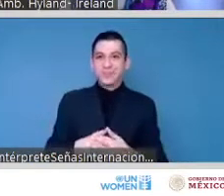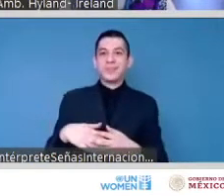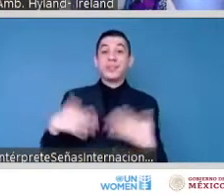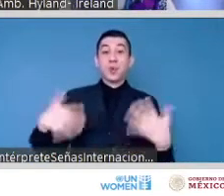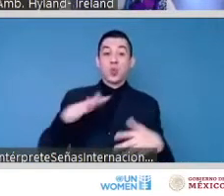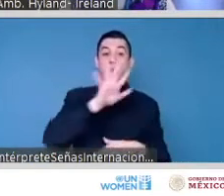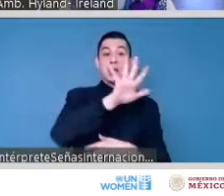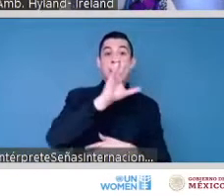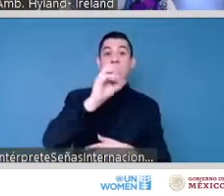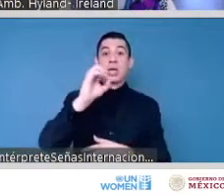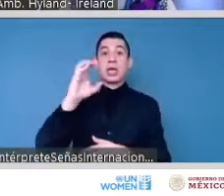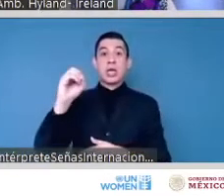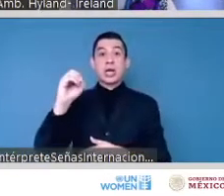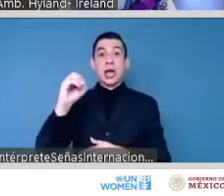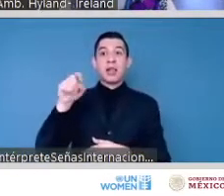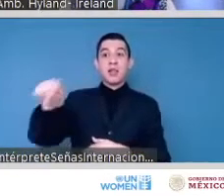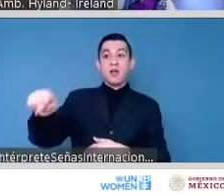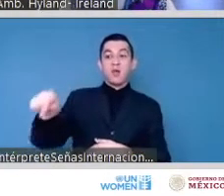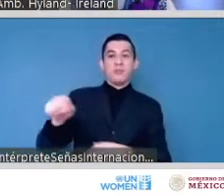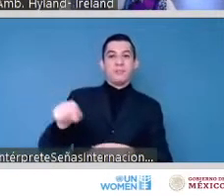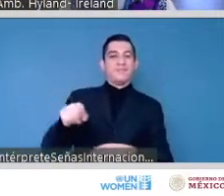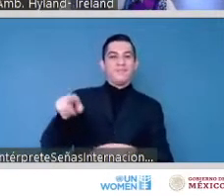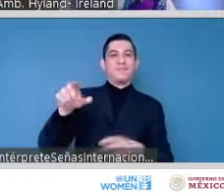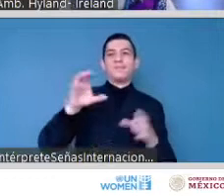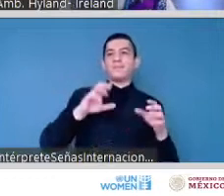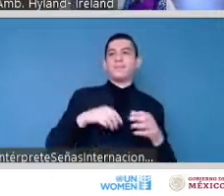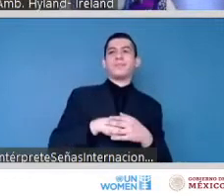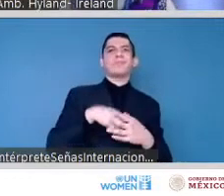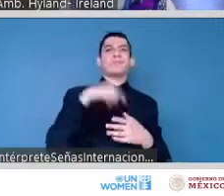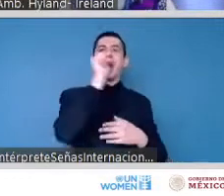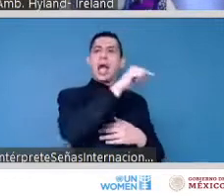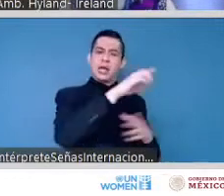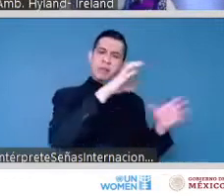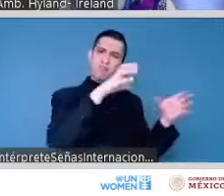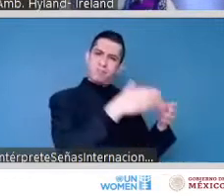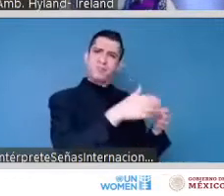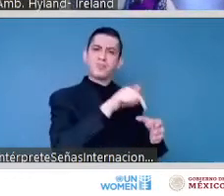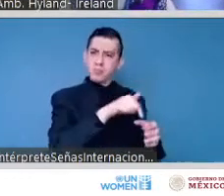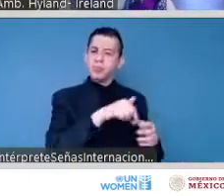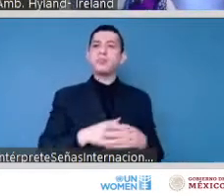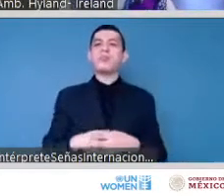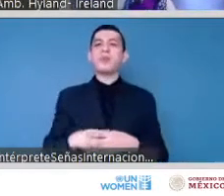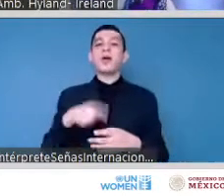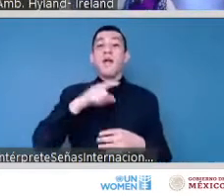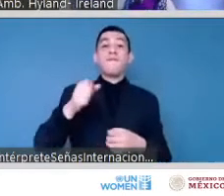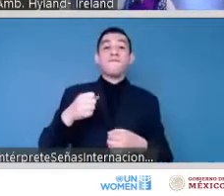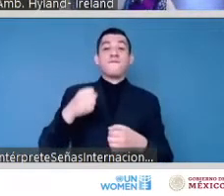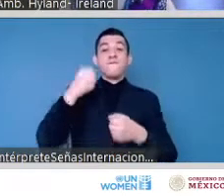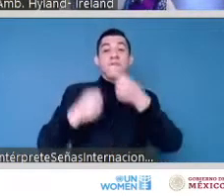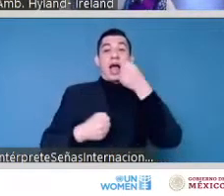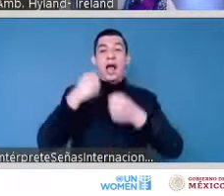departamento del Cauca, en un municipio de Argelia, que están allá precisamente en esta cadena de producción. Son jóvenes que no